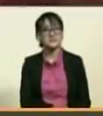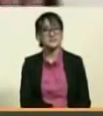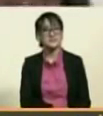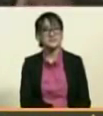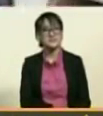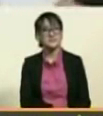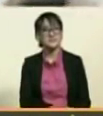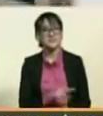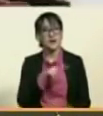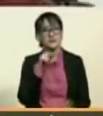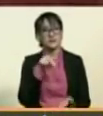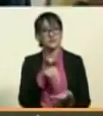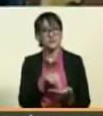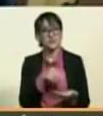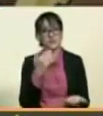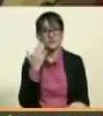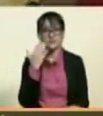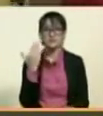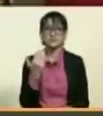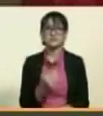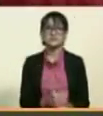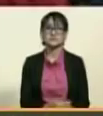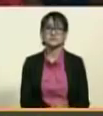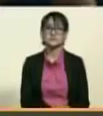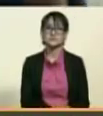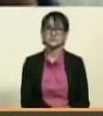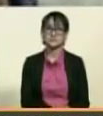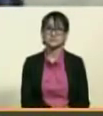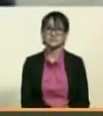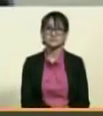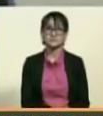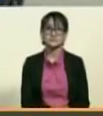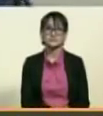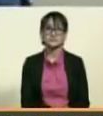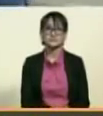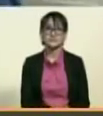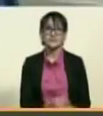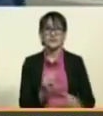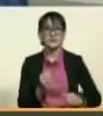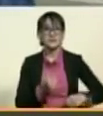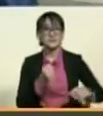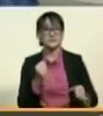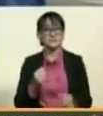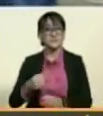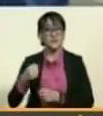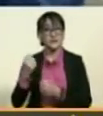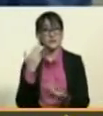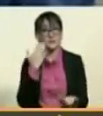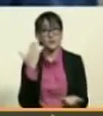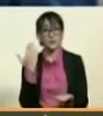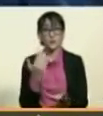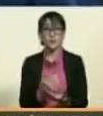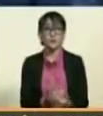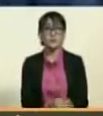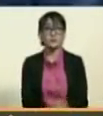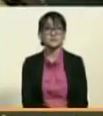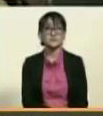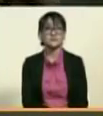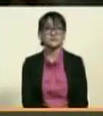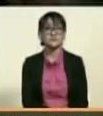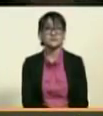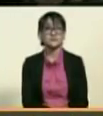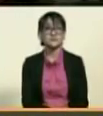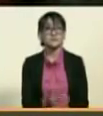territorio nacional. Hablamos del estado Delta Amacuro. El candidato comparte